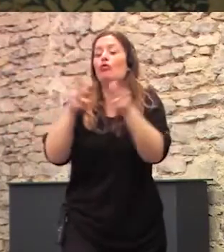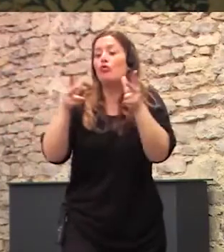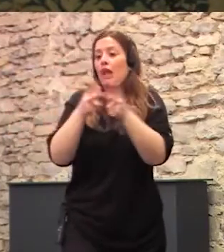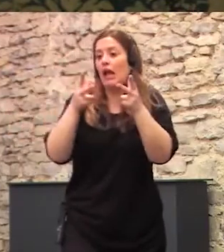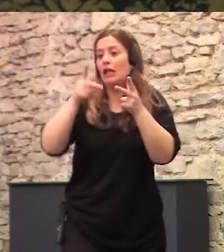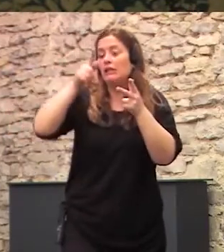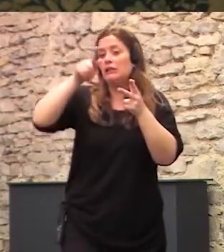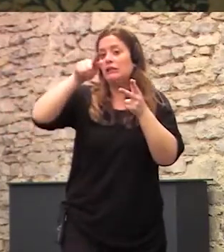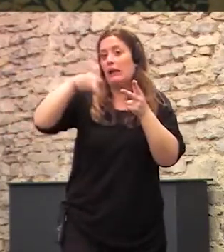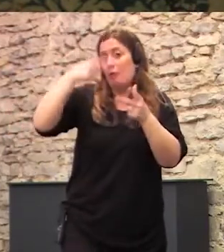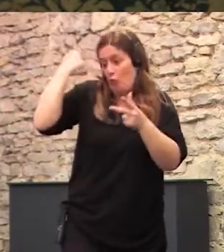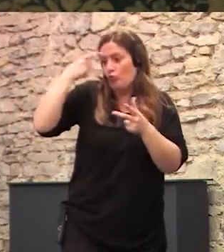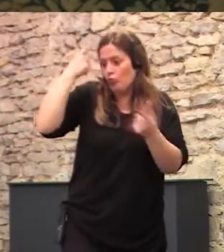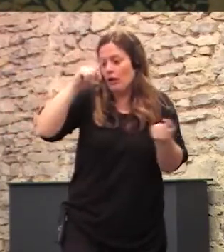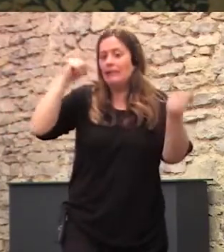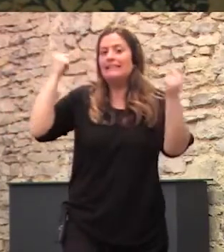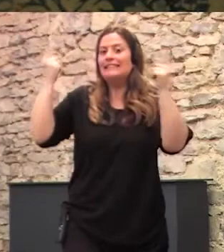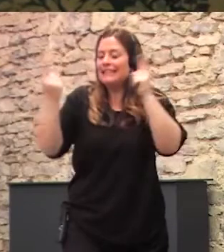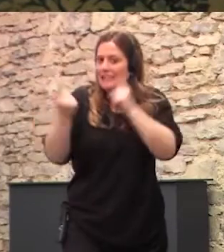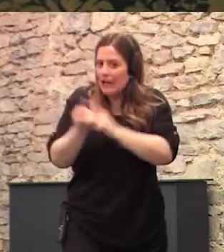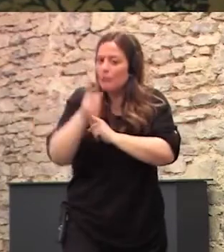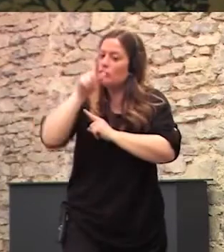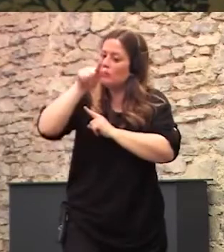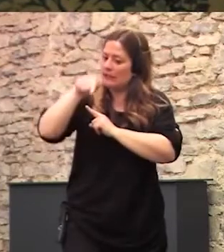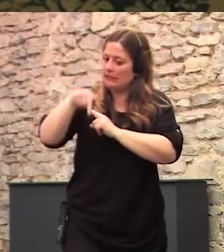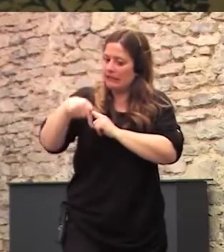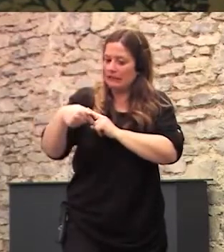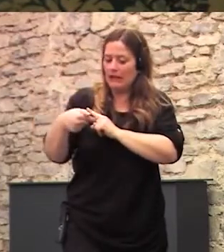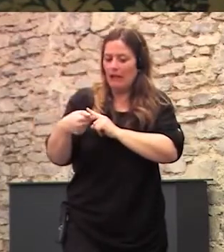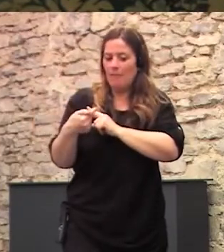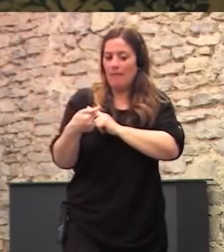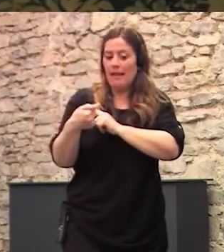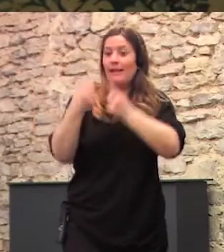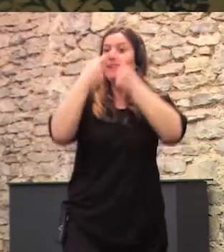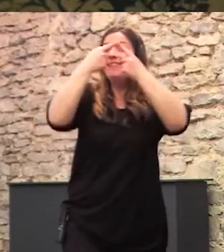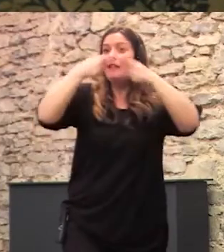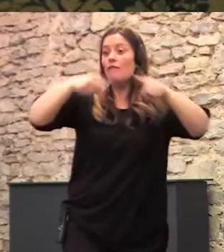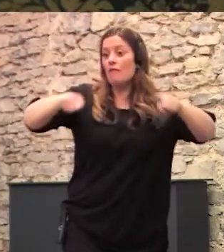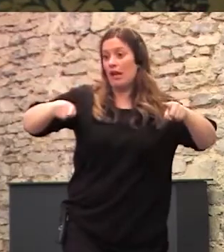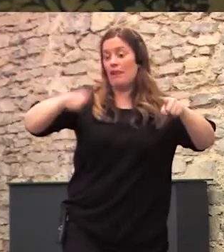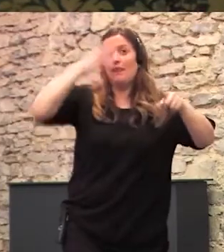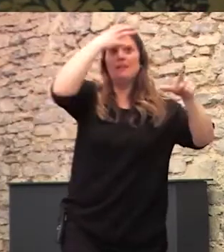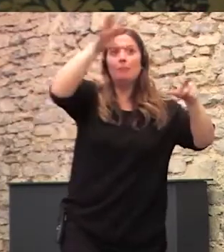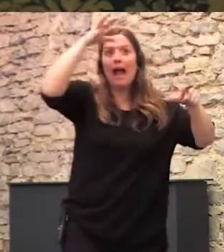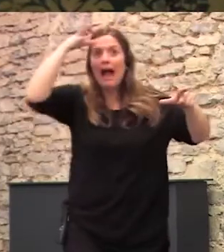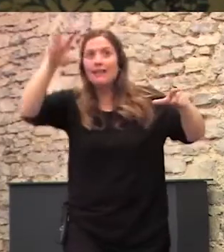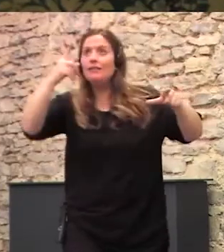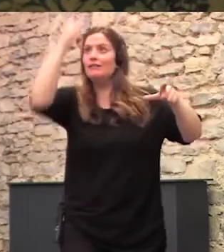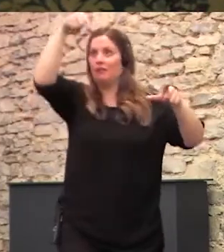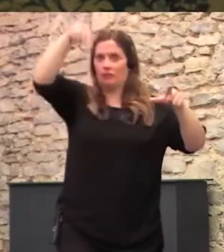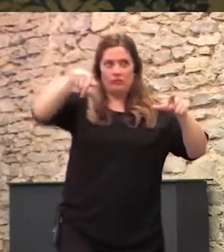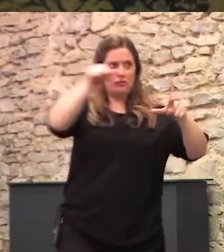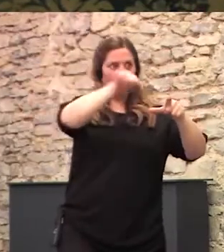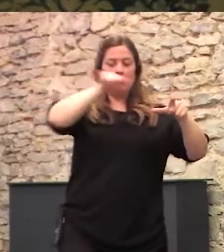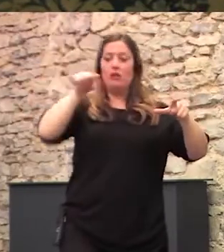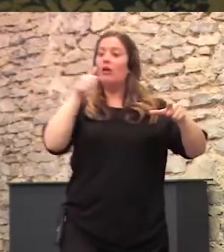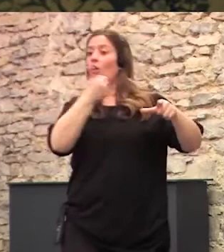a cambios culturales, de acuerdo también a diferencias geográficas, porque lo que puede valer en